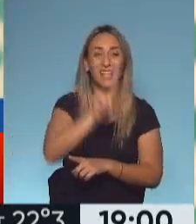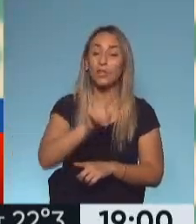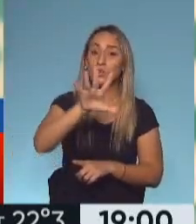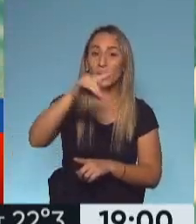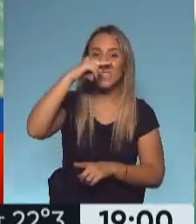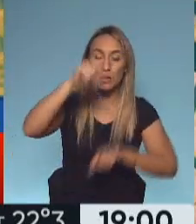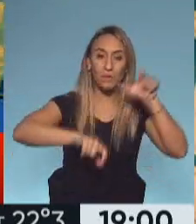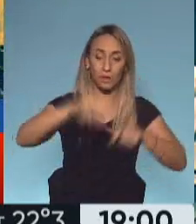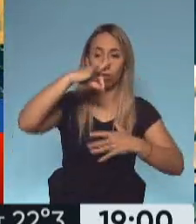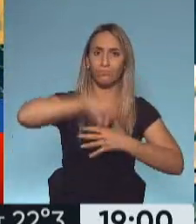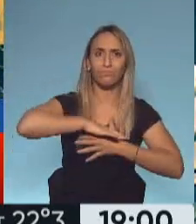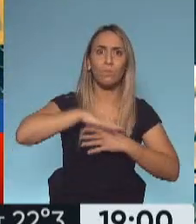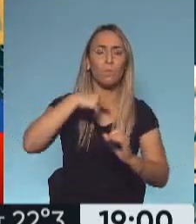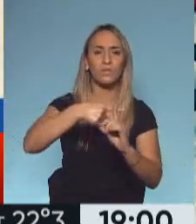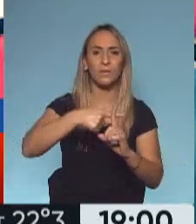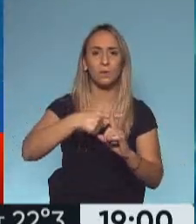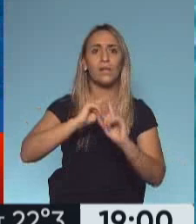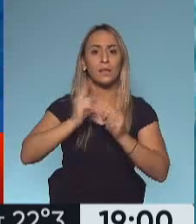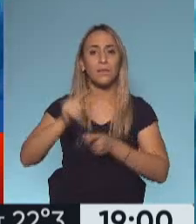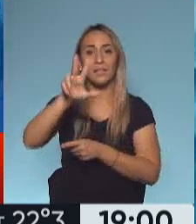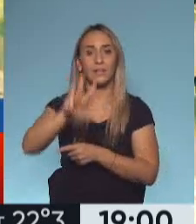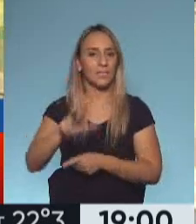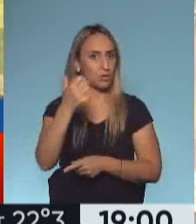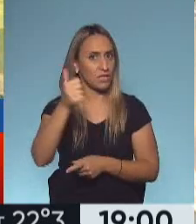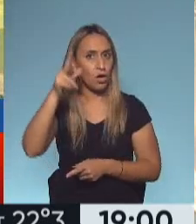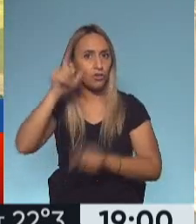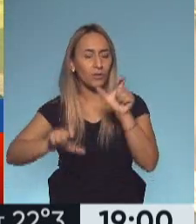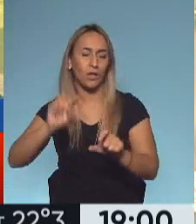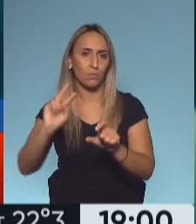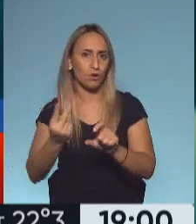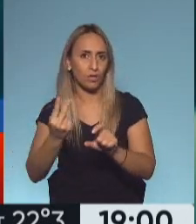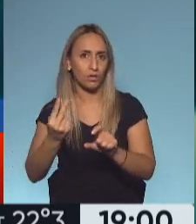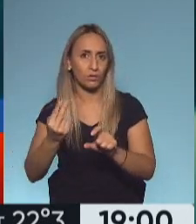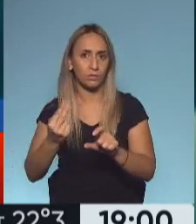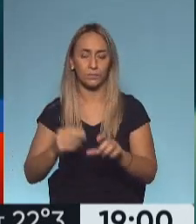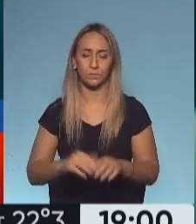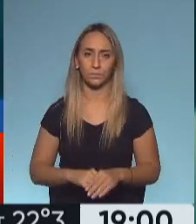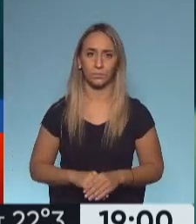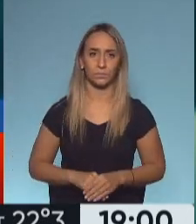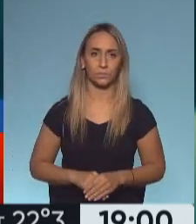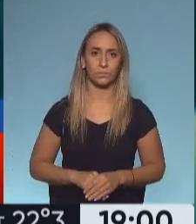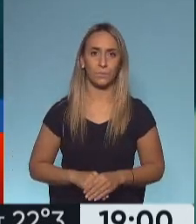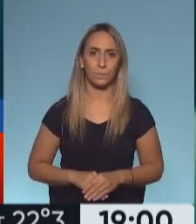25.157 contagios y 368 muertes.